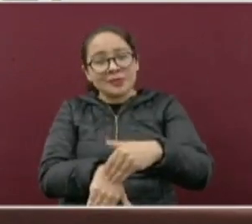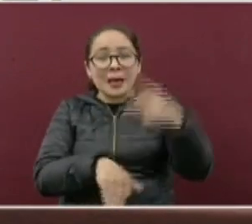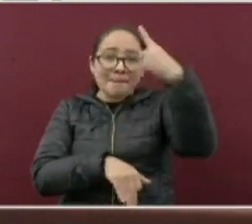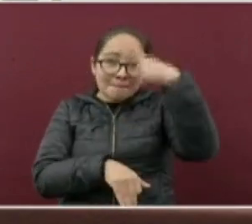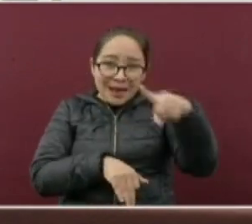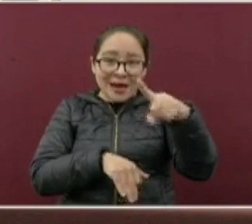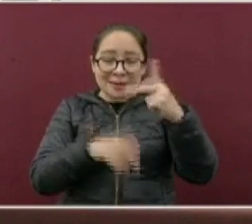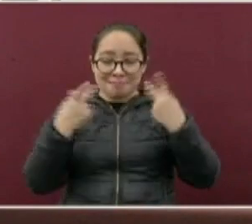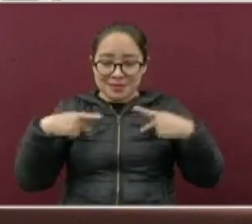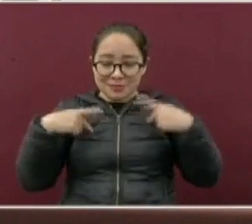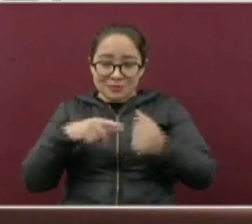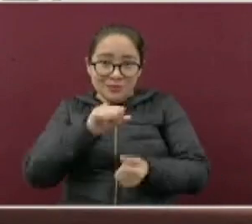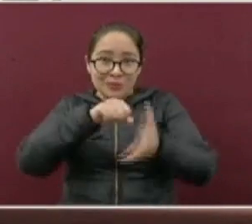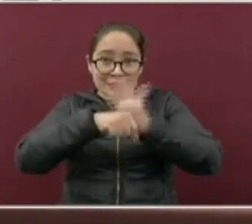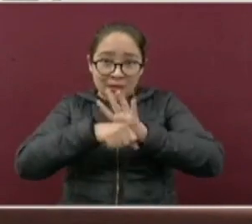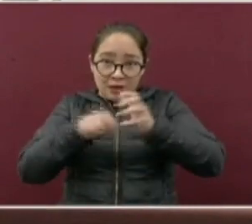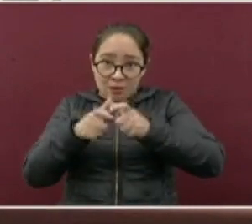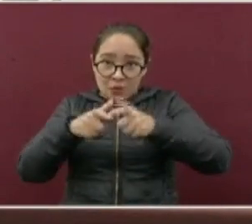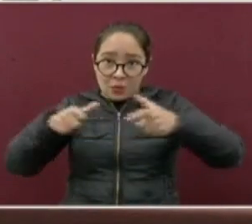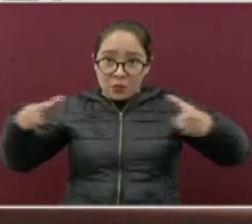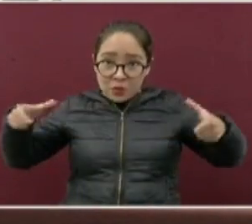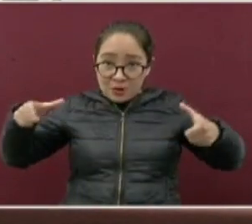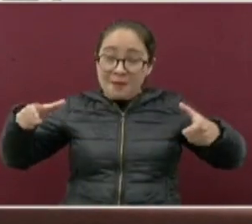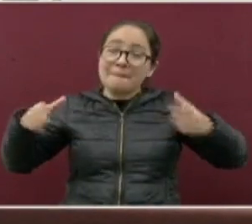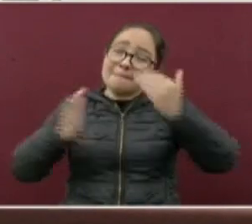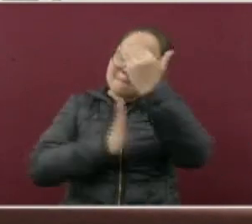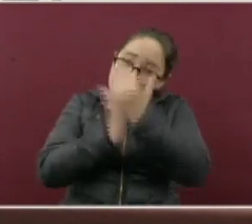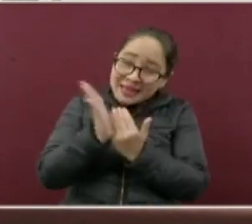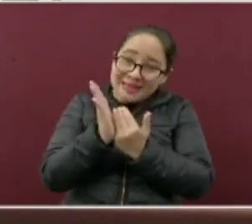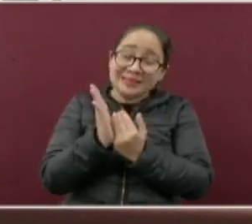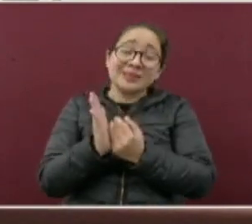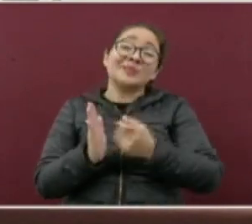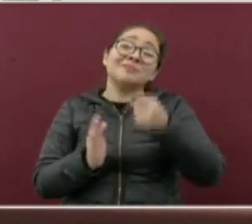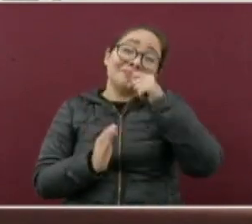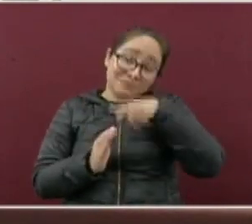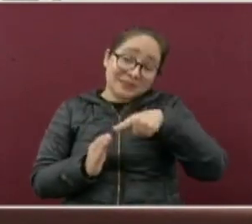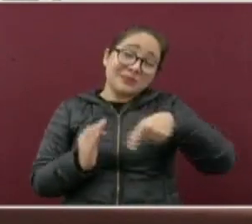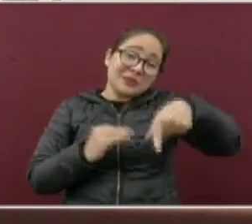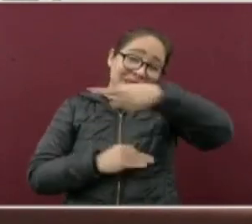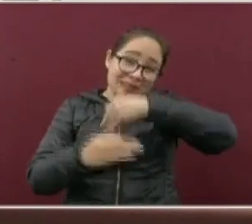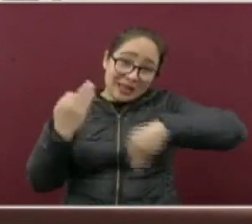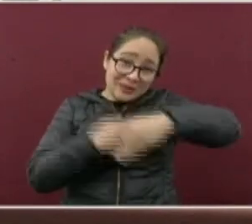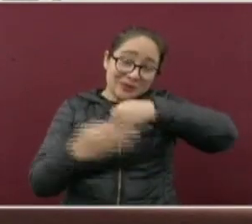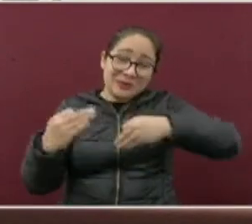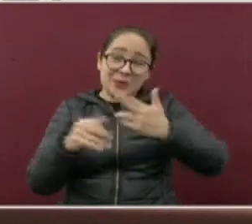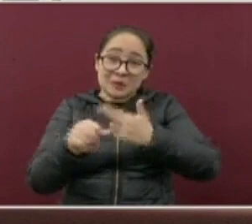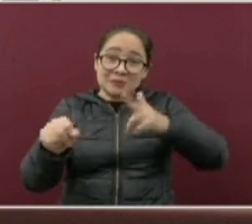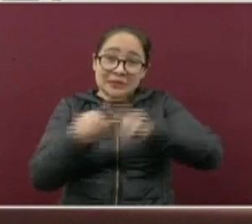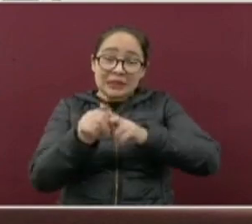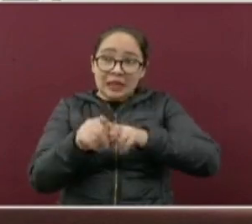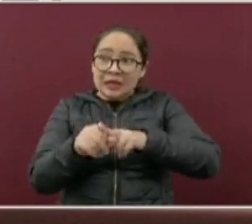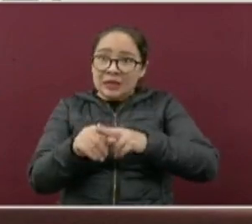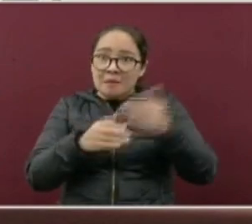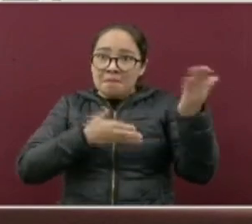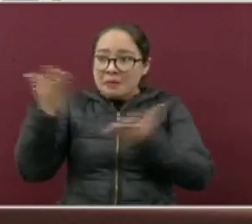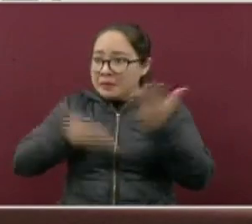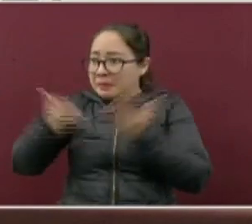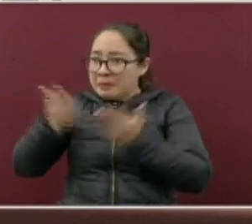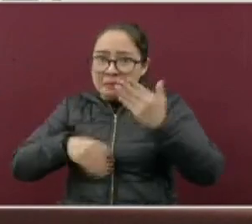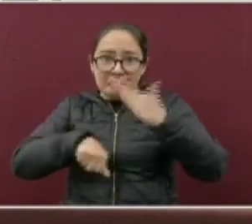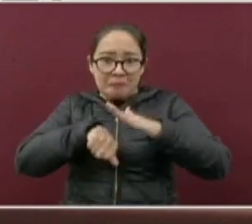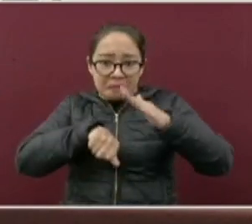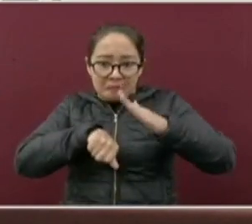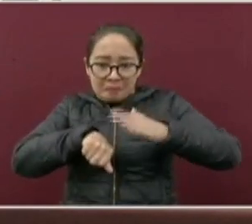de contagios, ya que también están registrando incremento de la ocupación hospitalaria, lo que nos pone en